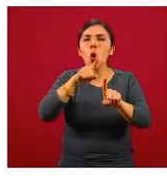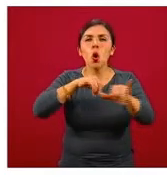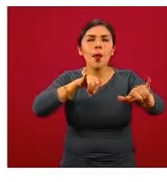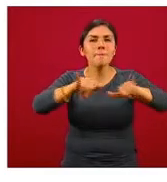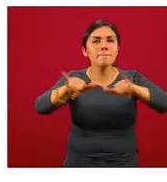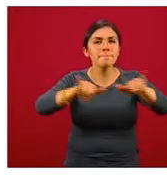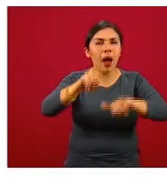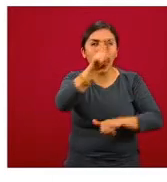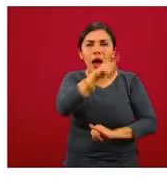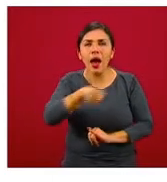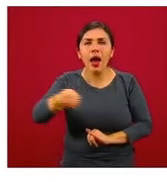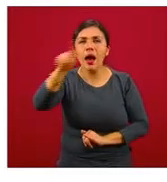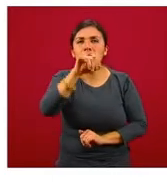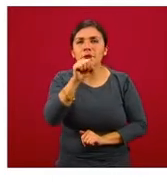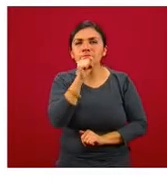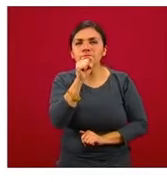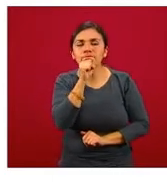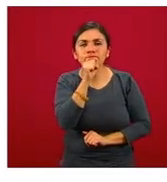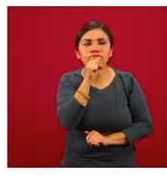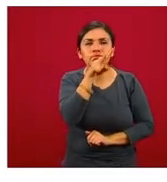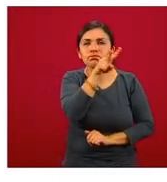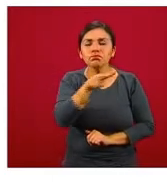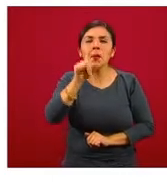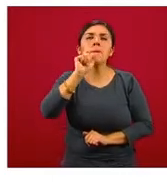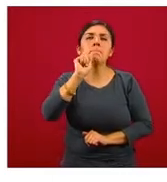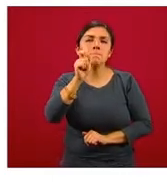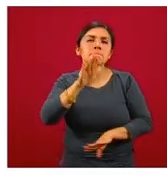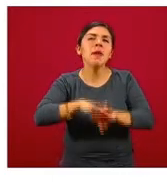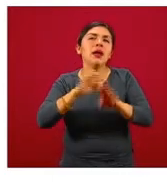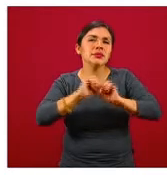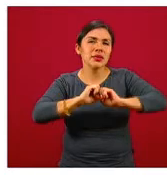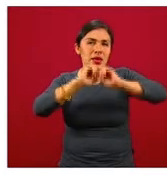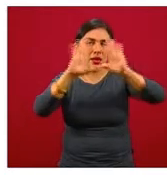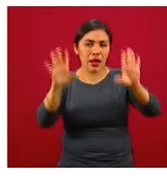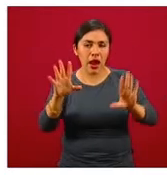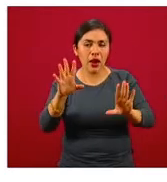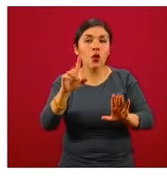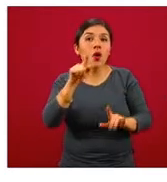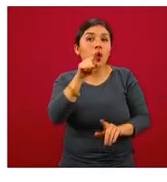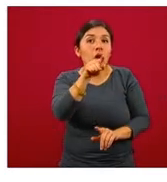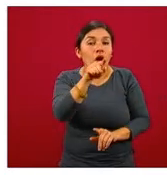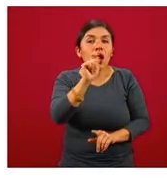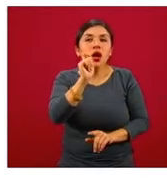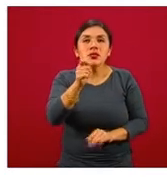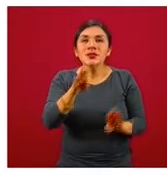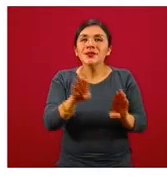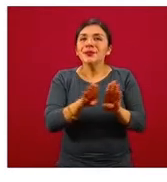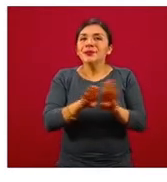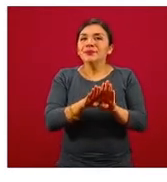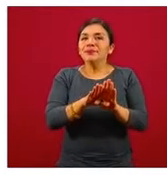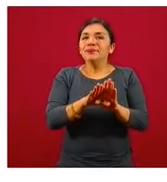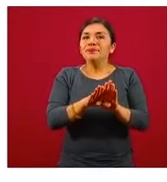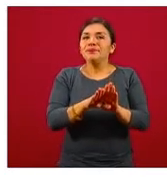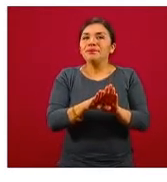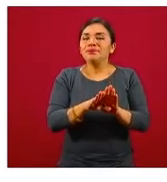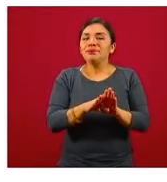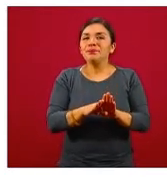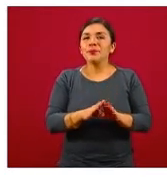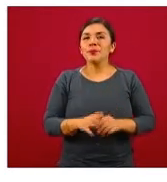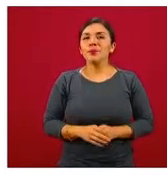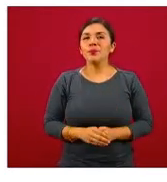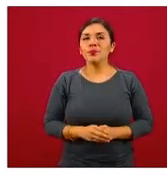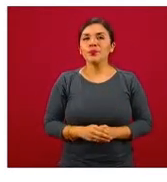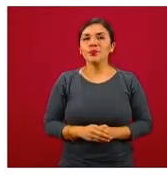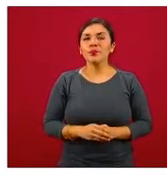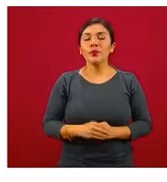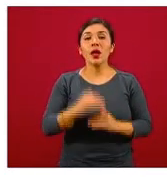presented lógicamente symptoms. es The map más shows clara you y more esa barrera que clearly decíamos o where these ese, cases are concentrated. vamos,